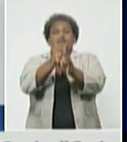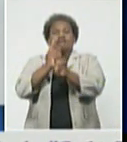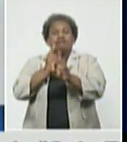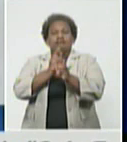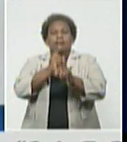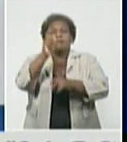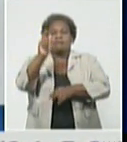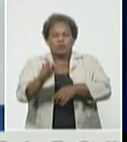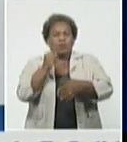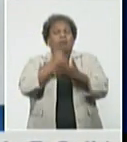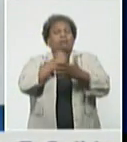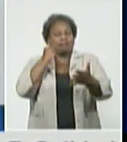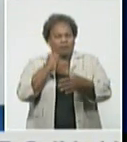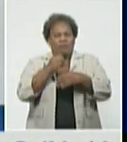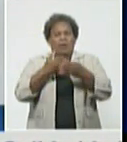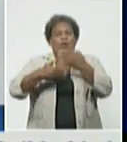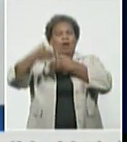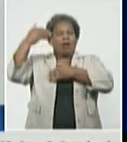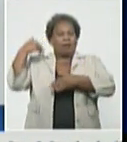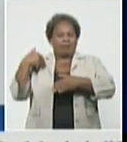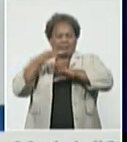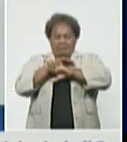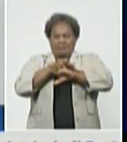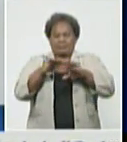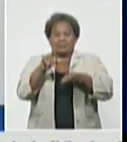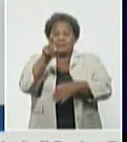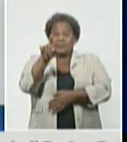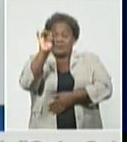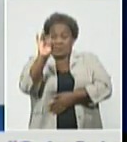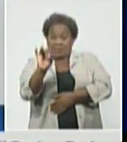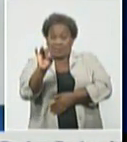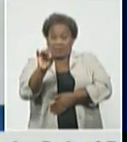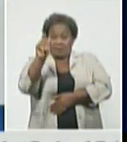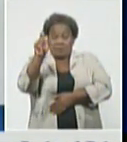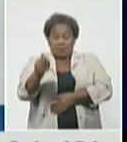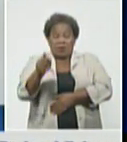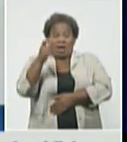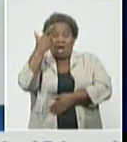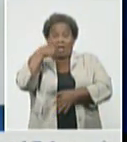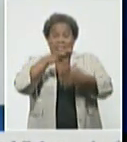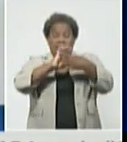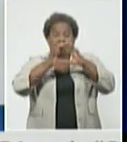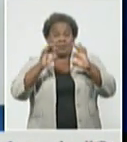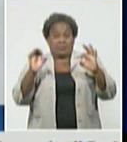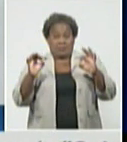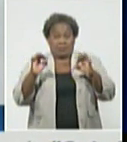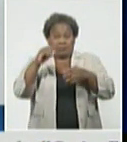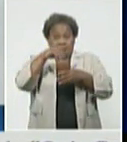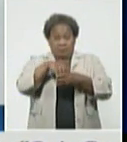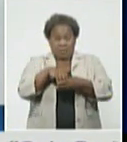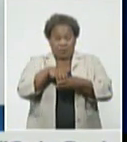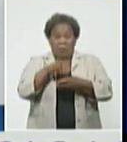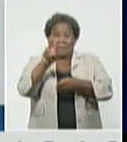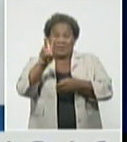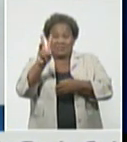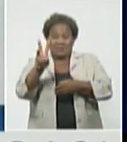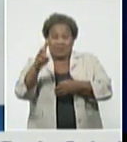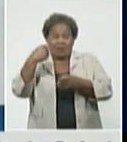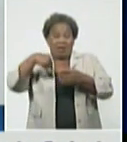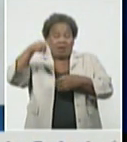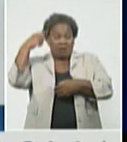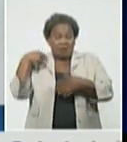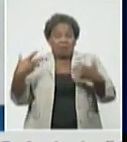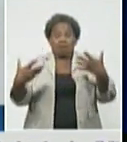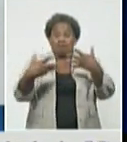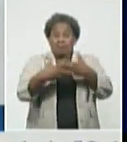confirmados previamente. 17 casos de Artemisa, de los 23 del día de ayer, relacionados con